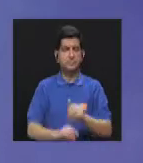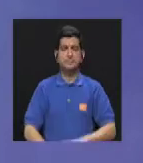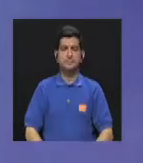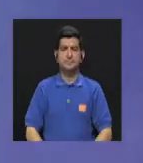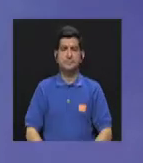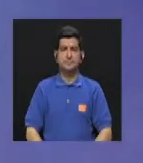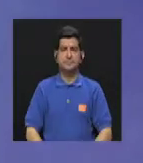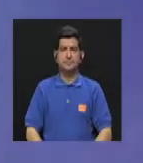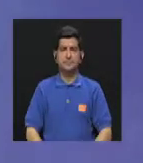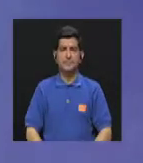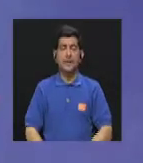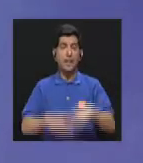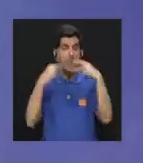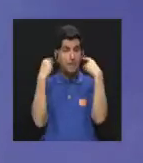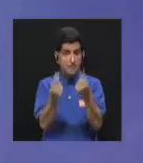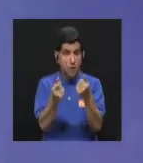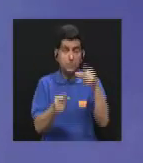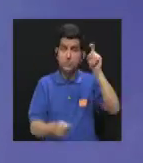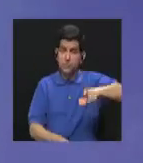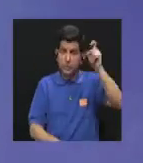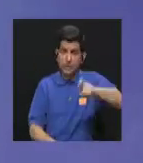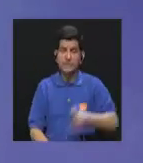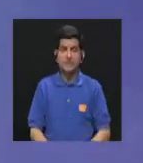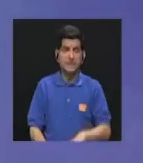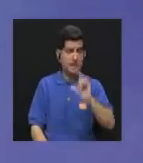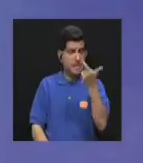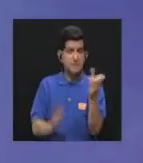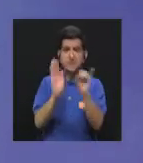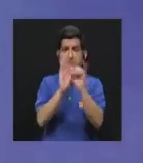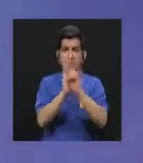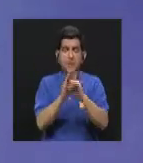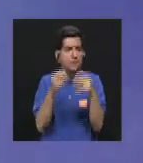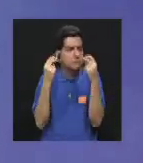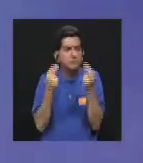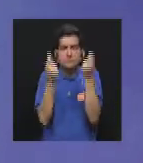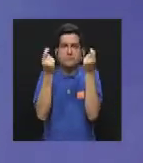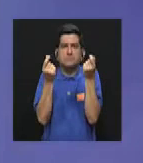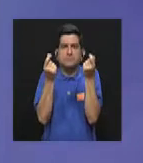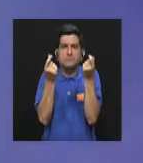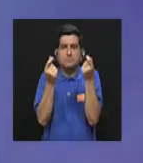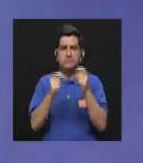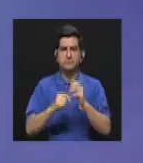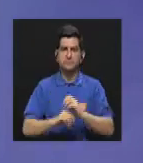Y de pronto la necesidad de la cédula es una inmediatez.